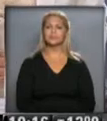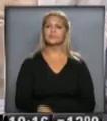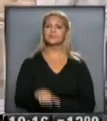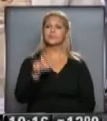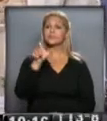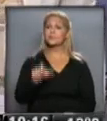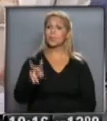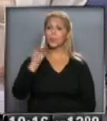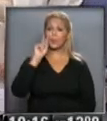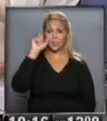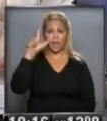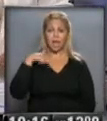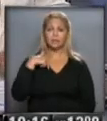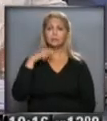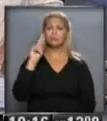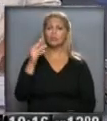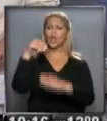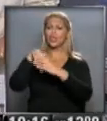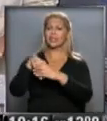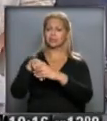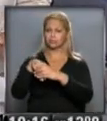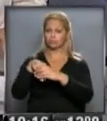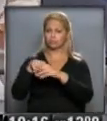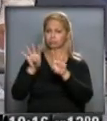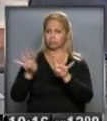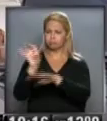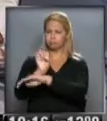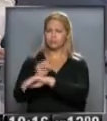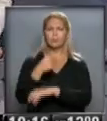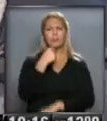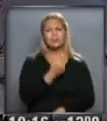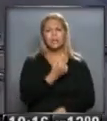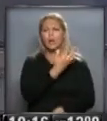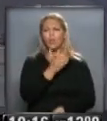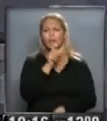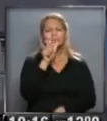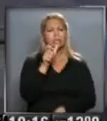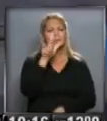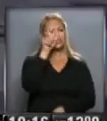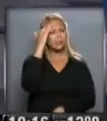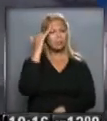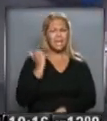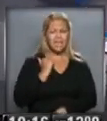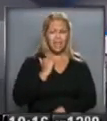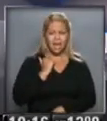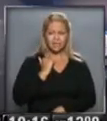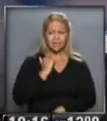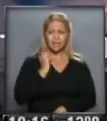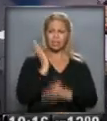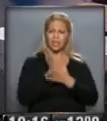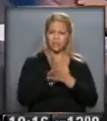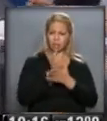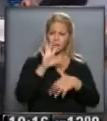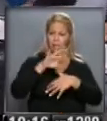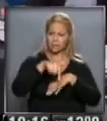Videla murió en prisión. La pregunta es, ¿cuántos dictadores de América Latina realmente han muerto de esta manera? Pedro, buenas tardes. No